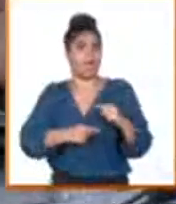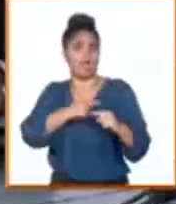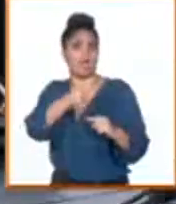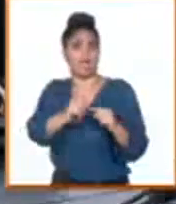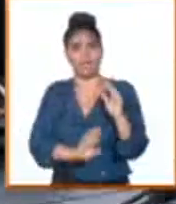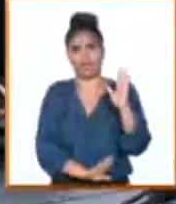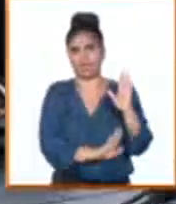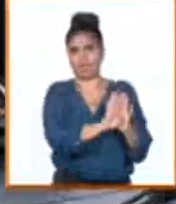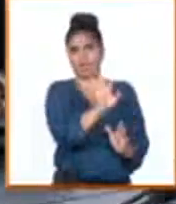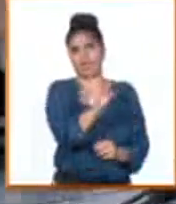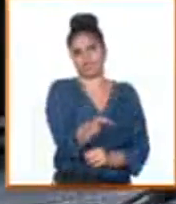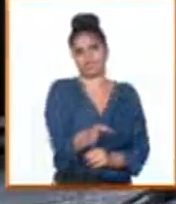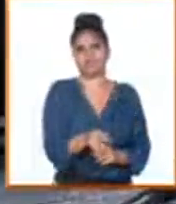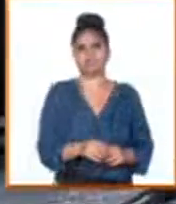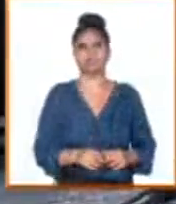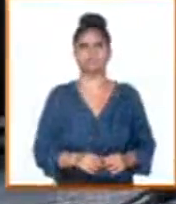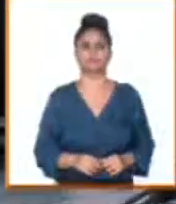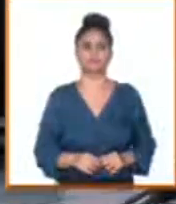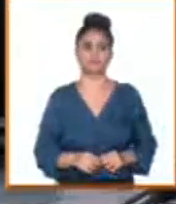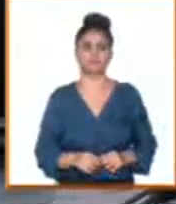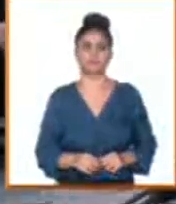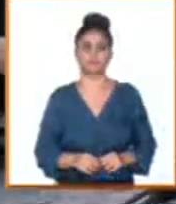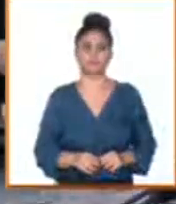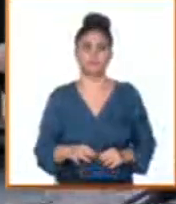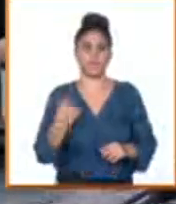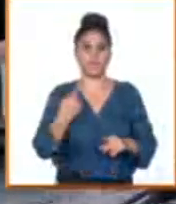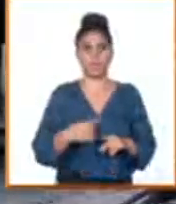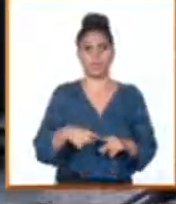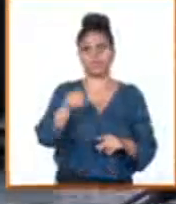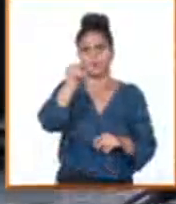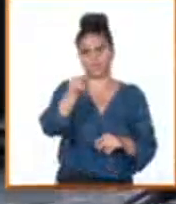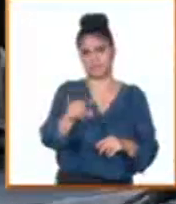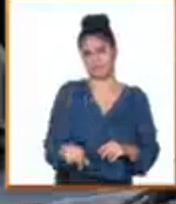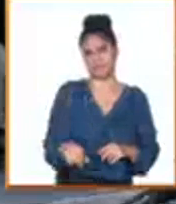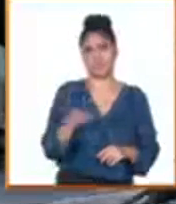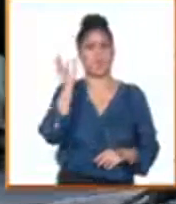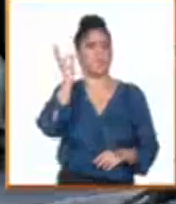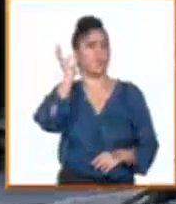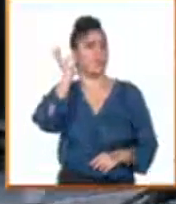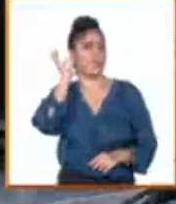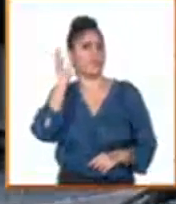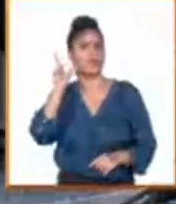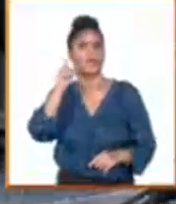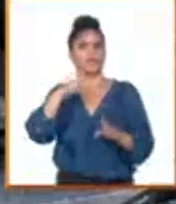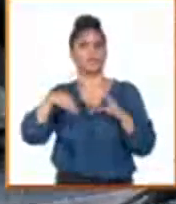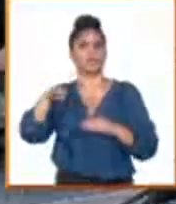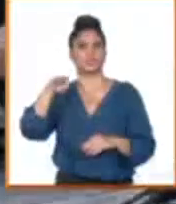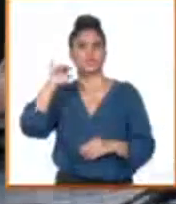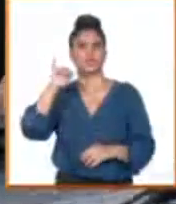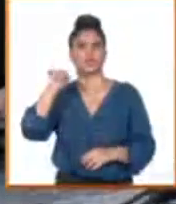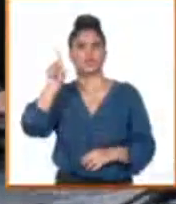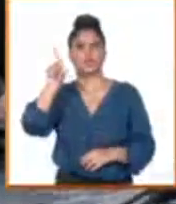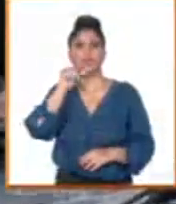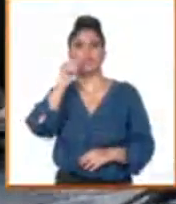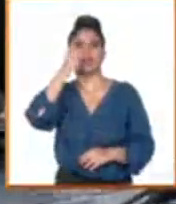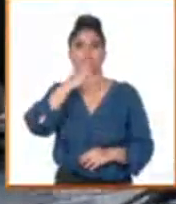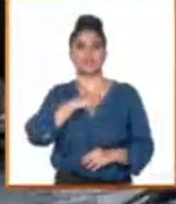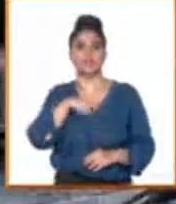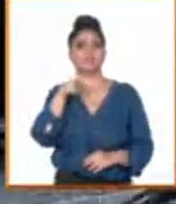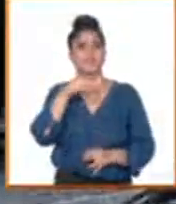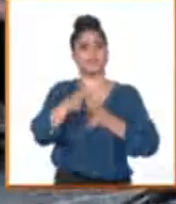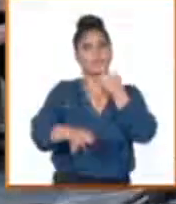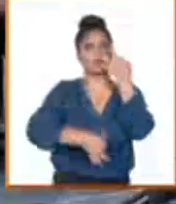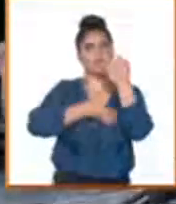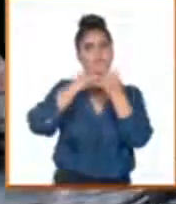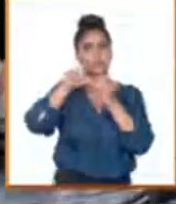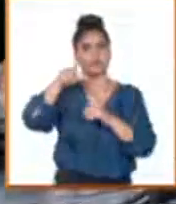actores de la comunicación. Para la doctora Aida Saladriga, que tanto tiempo está empujando pues esta ley y que